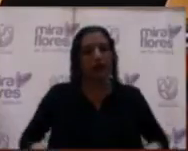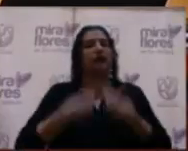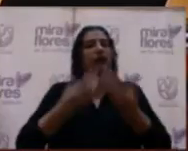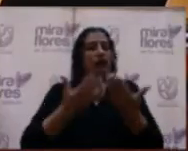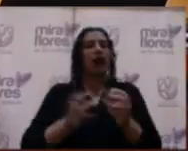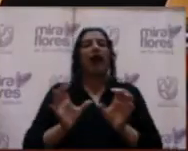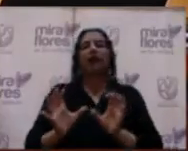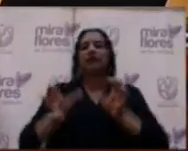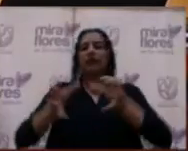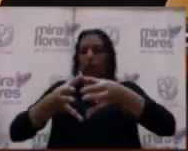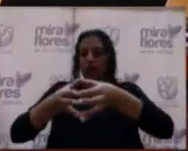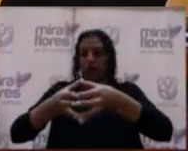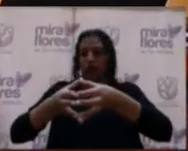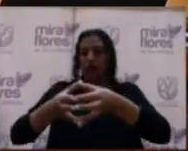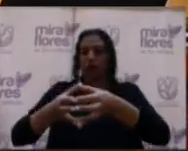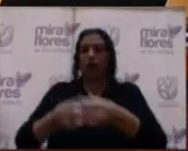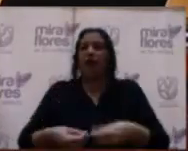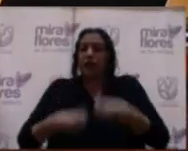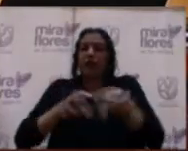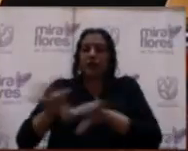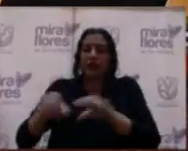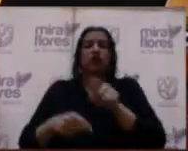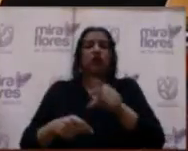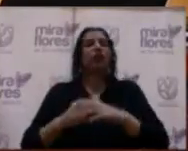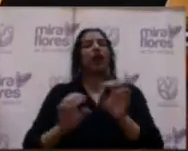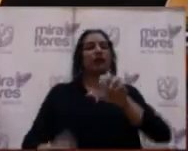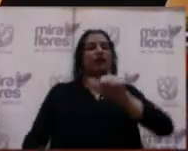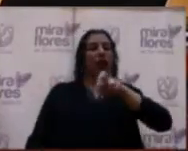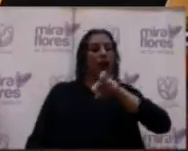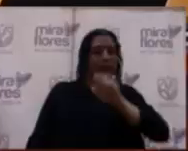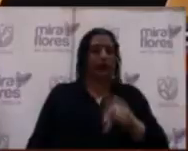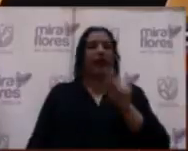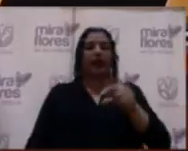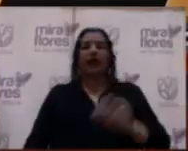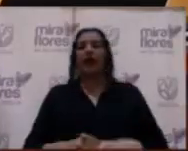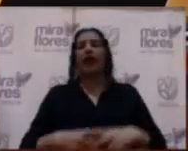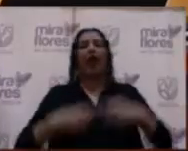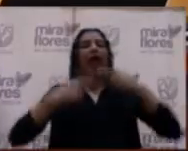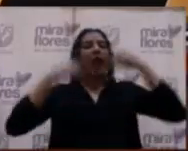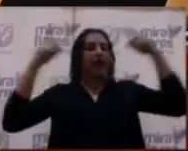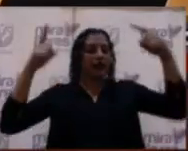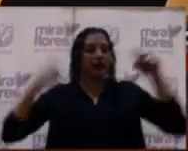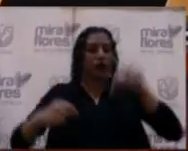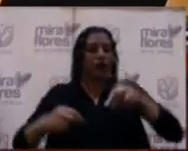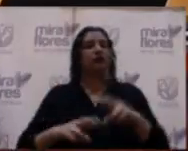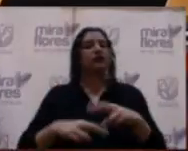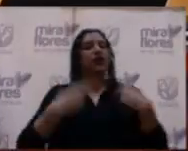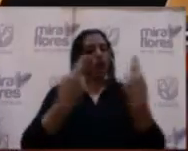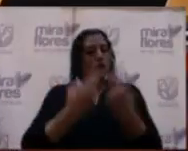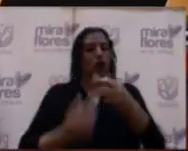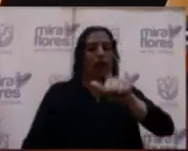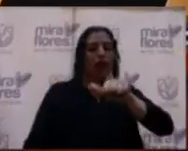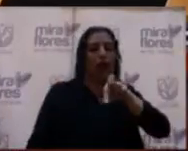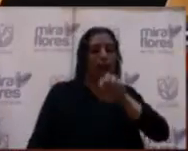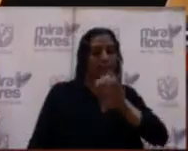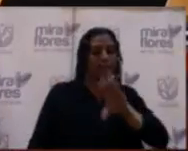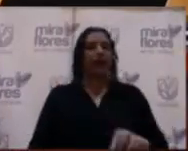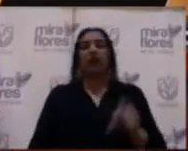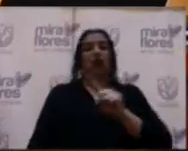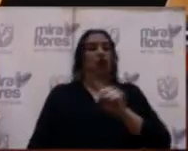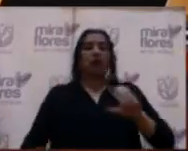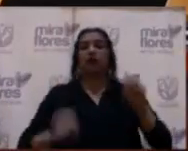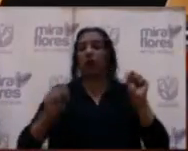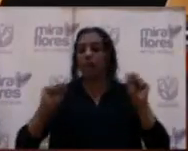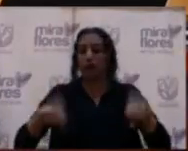a la comisión creada para la ocasión. En ese sentido, el éxito obtenido en la reciente reunión cumbre de APEC no hubiera